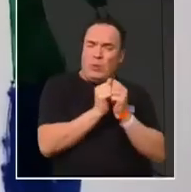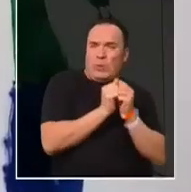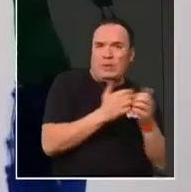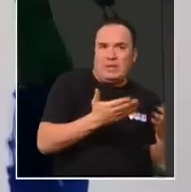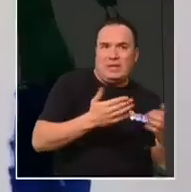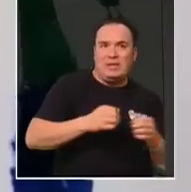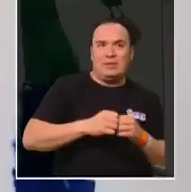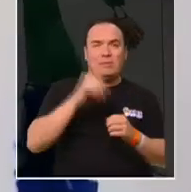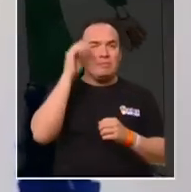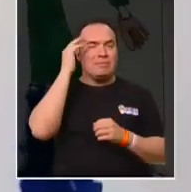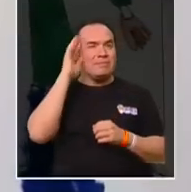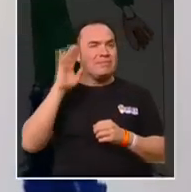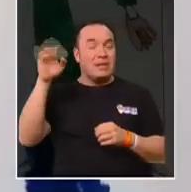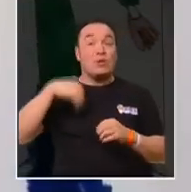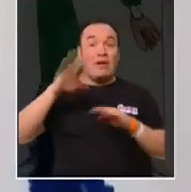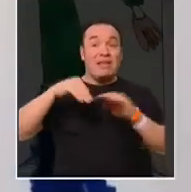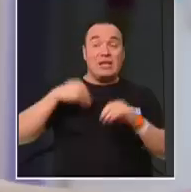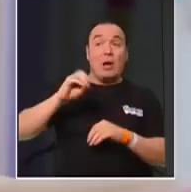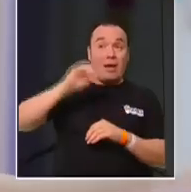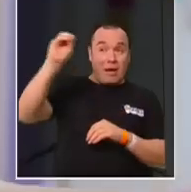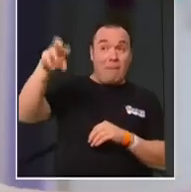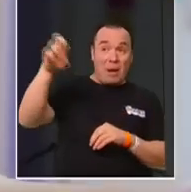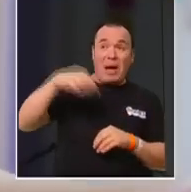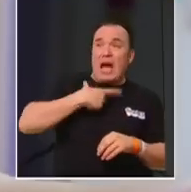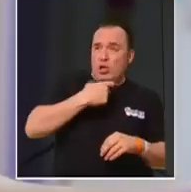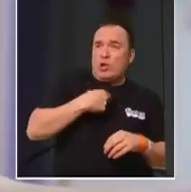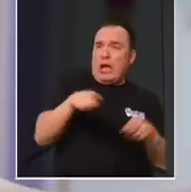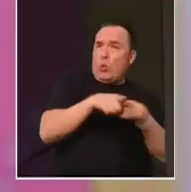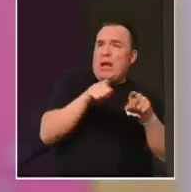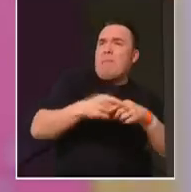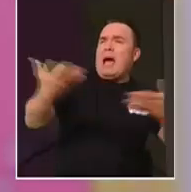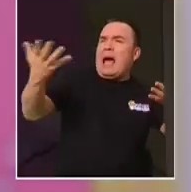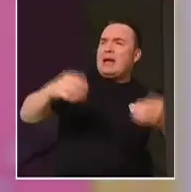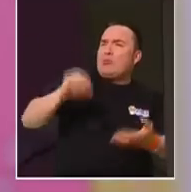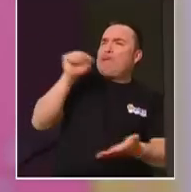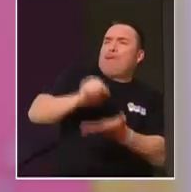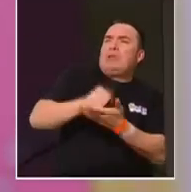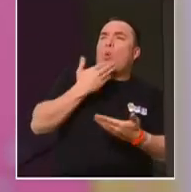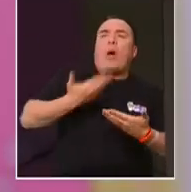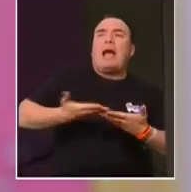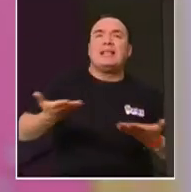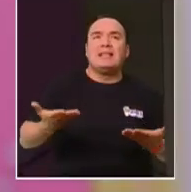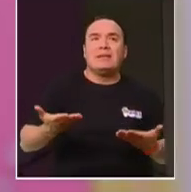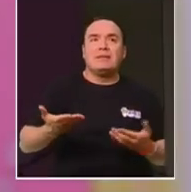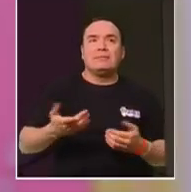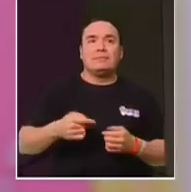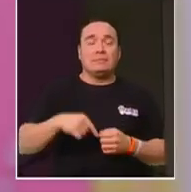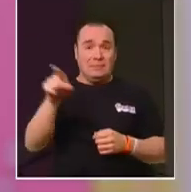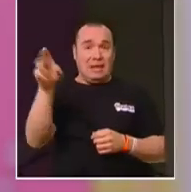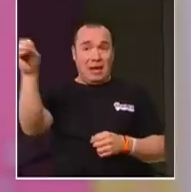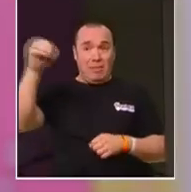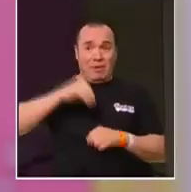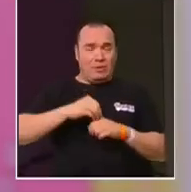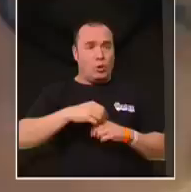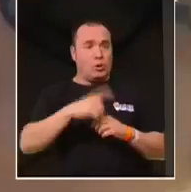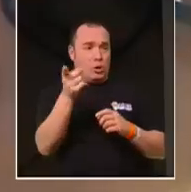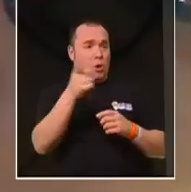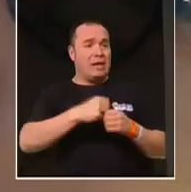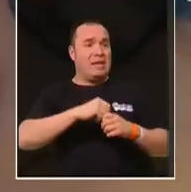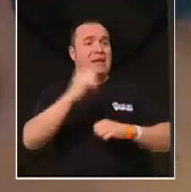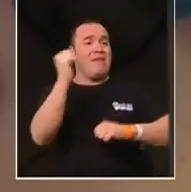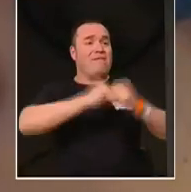¡papá! ¡Quiero tener un hermano! Dijo, ¡la fábrica está